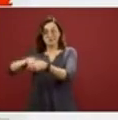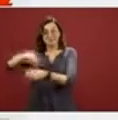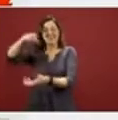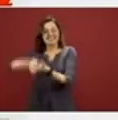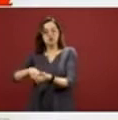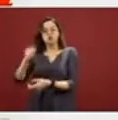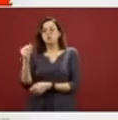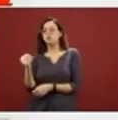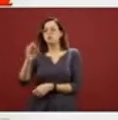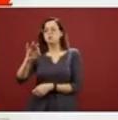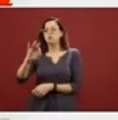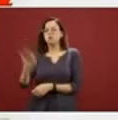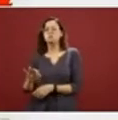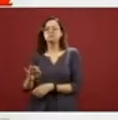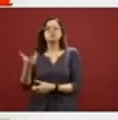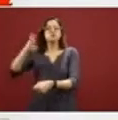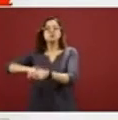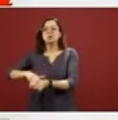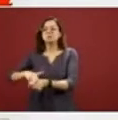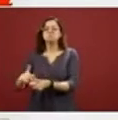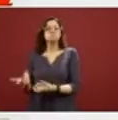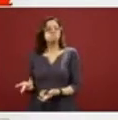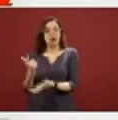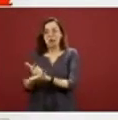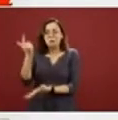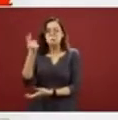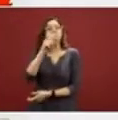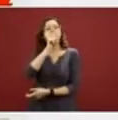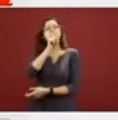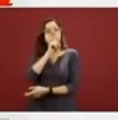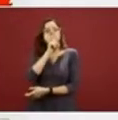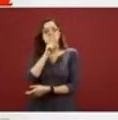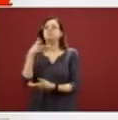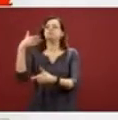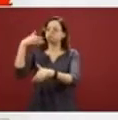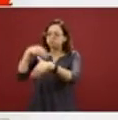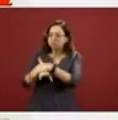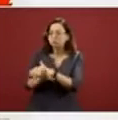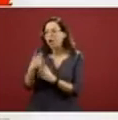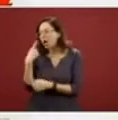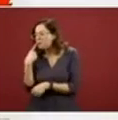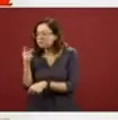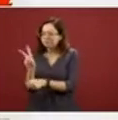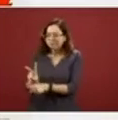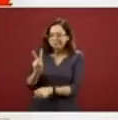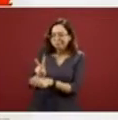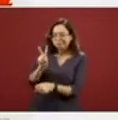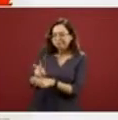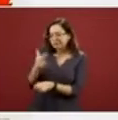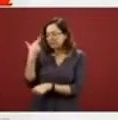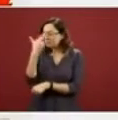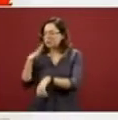una hospitalización estable, es decir, no son casos graves, son casos que igual fueron ingresados para observación, para dar un seguimiento más